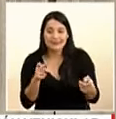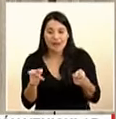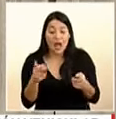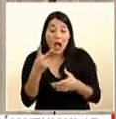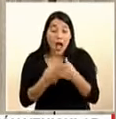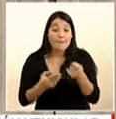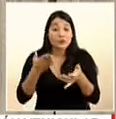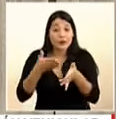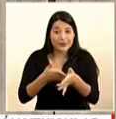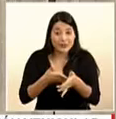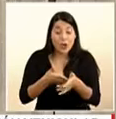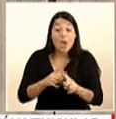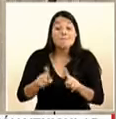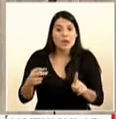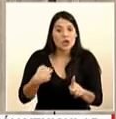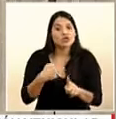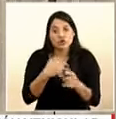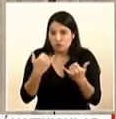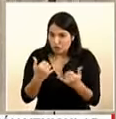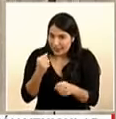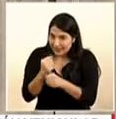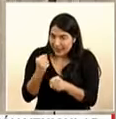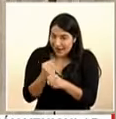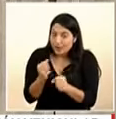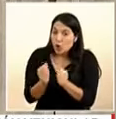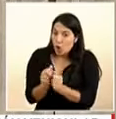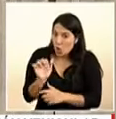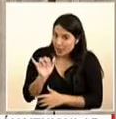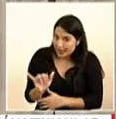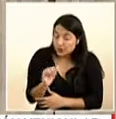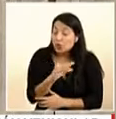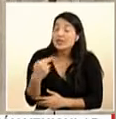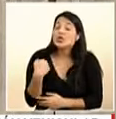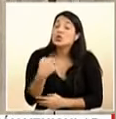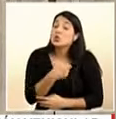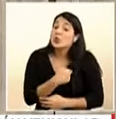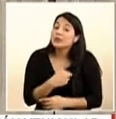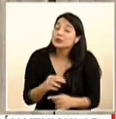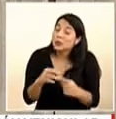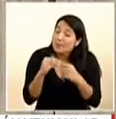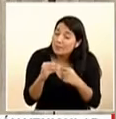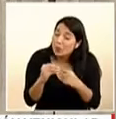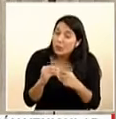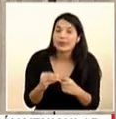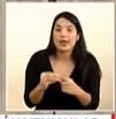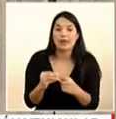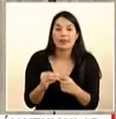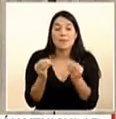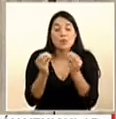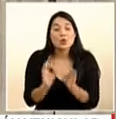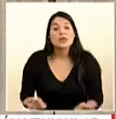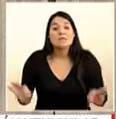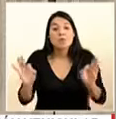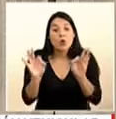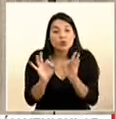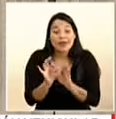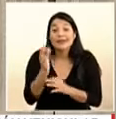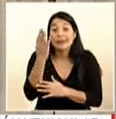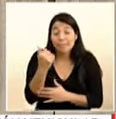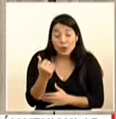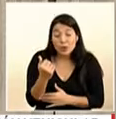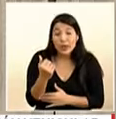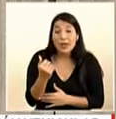prioridad en este momento por eso el presupuesto extraordinario dentro del marco del plan proteger es tan importante porque lleva